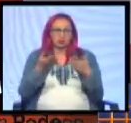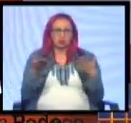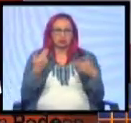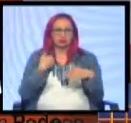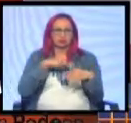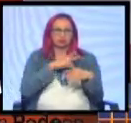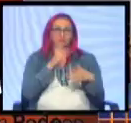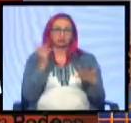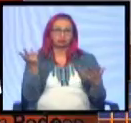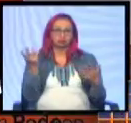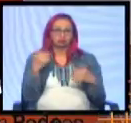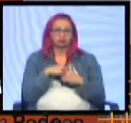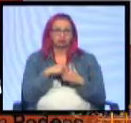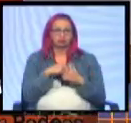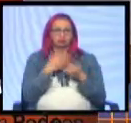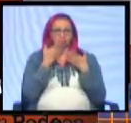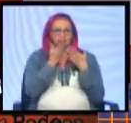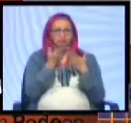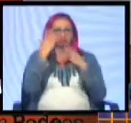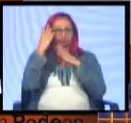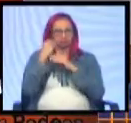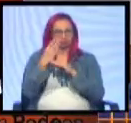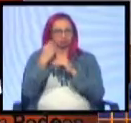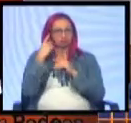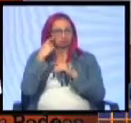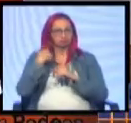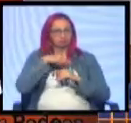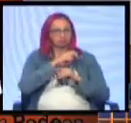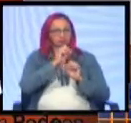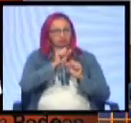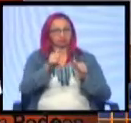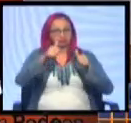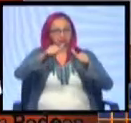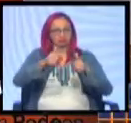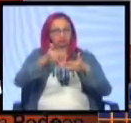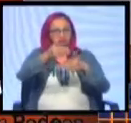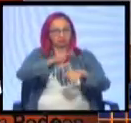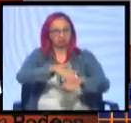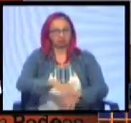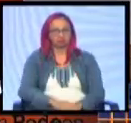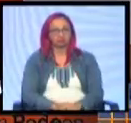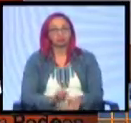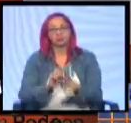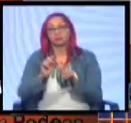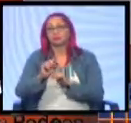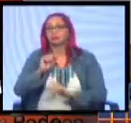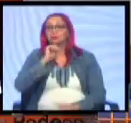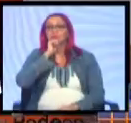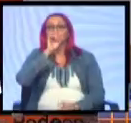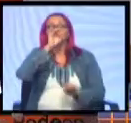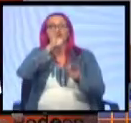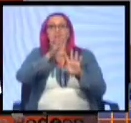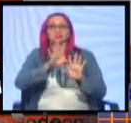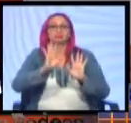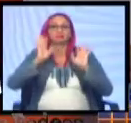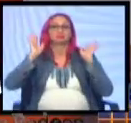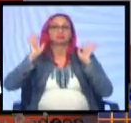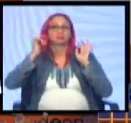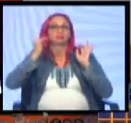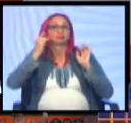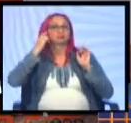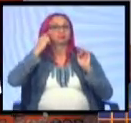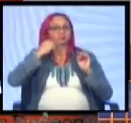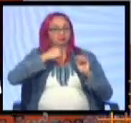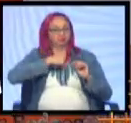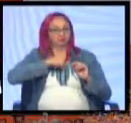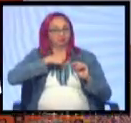Nosotros tiene que aportar esa información para que nosotros podamos otorgarle el permiso. Así es que no es tan terrible como si es para que